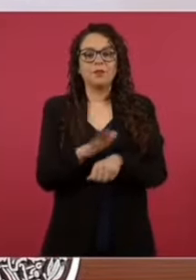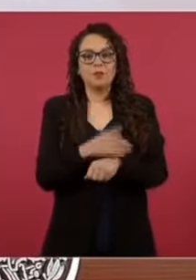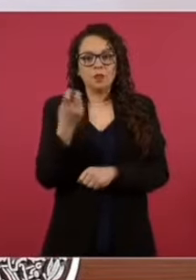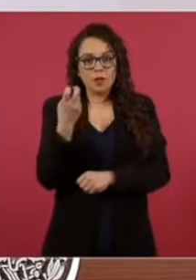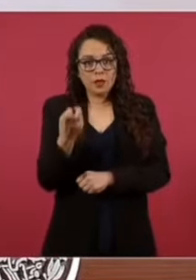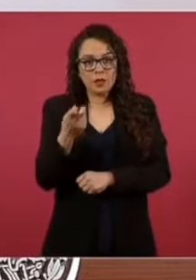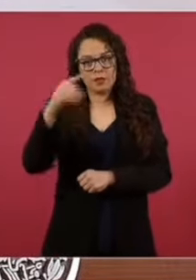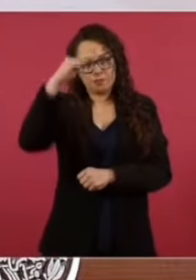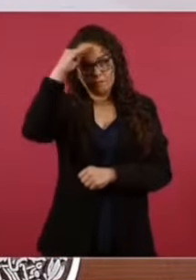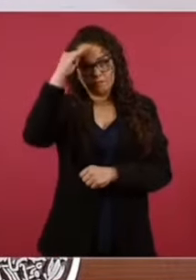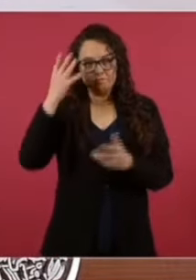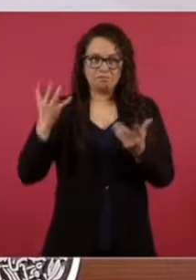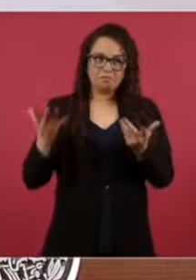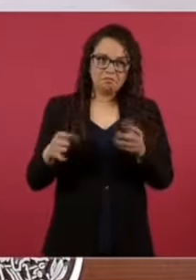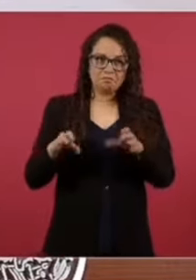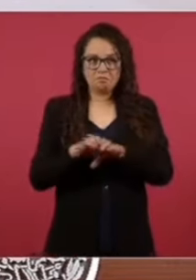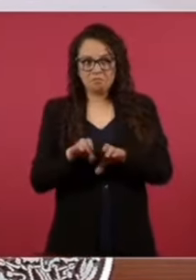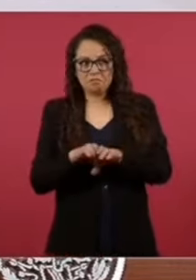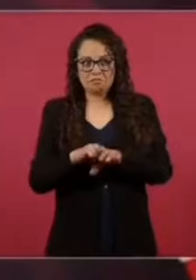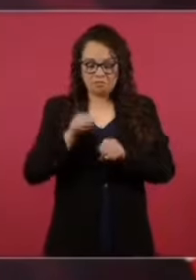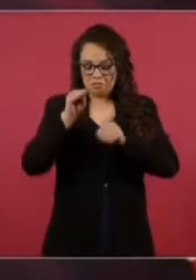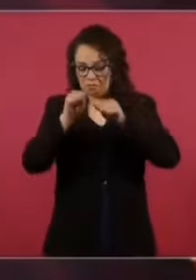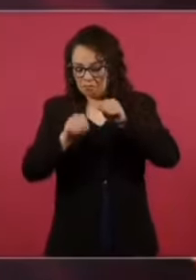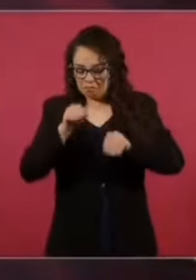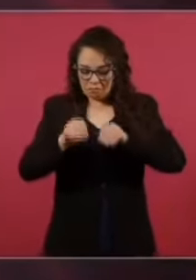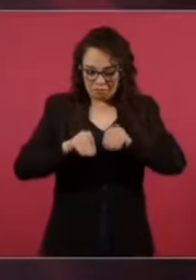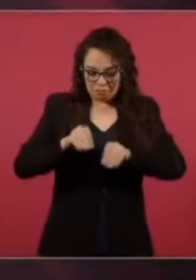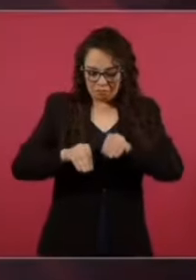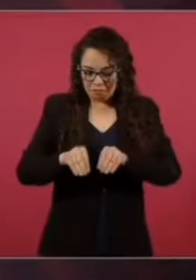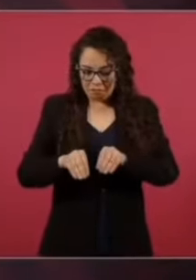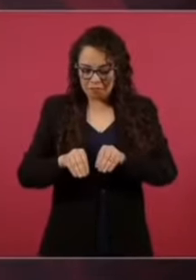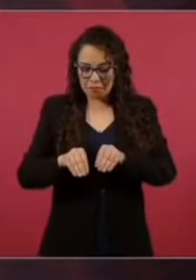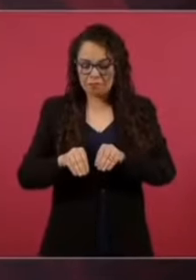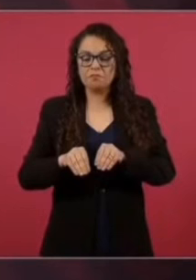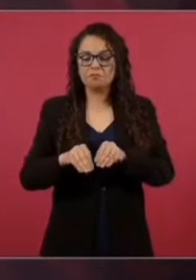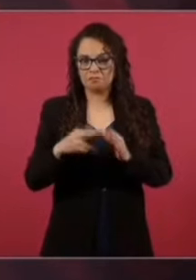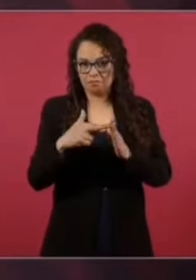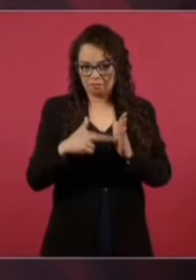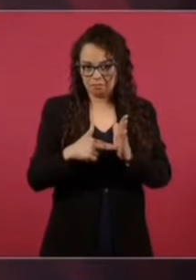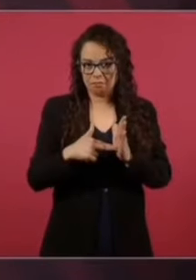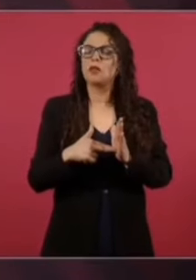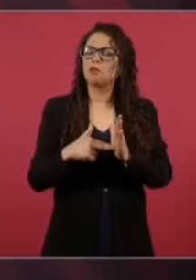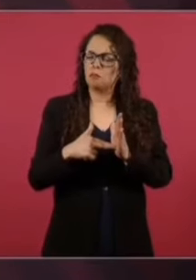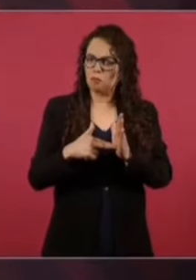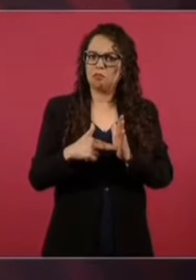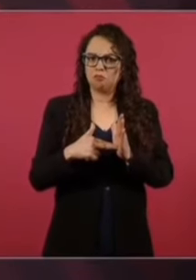estableciendo condiciones para que solo se pueda